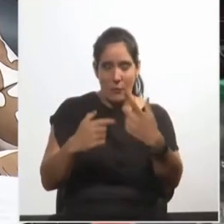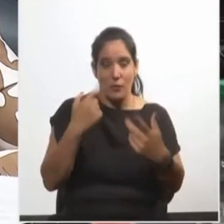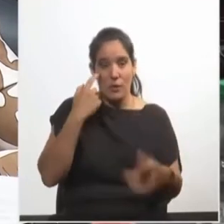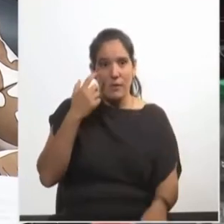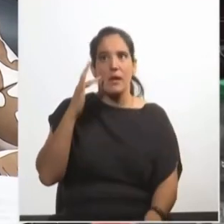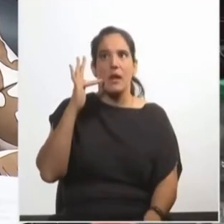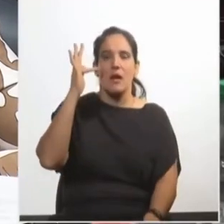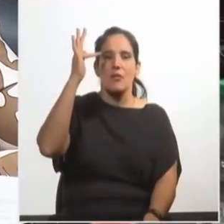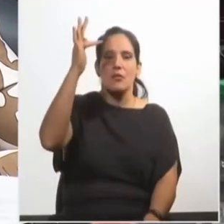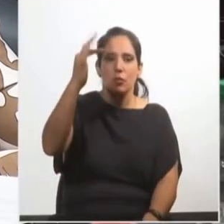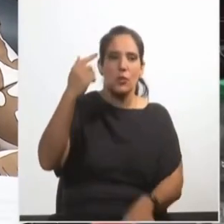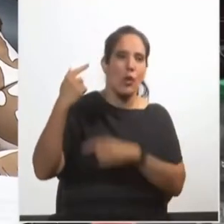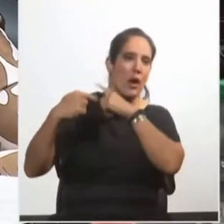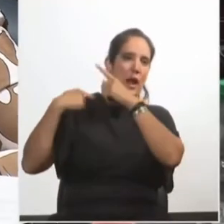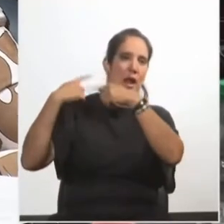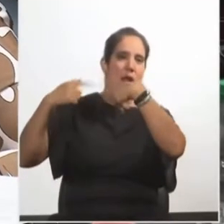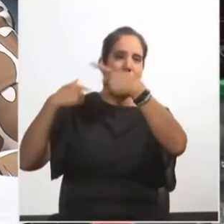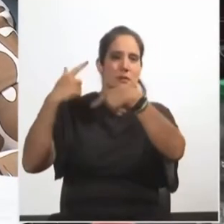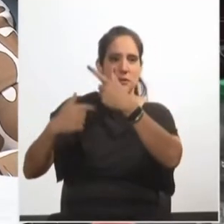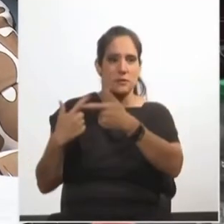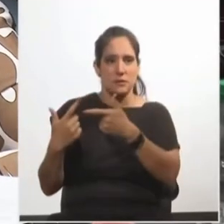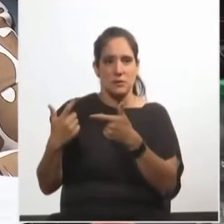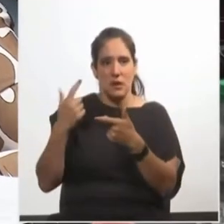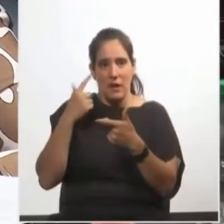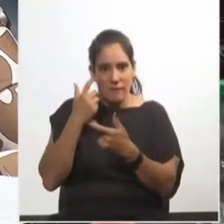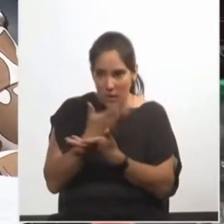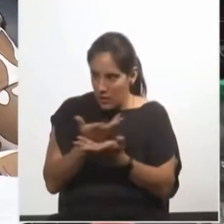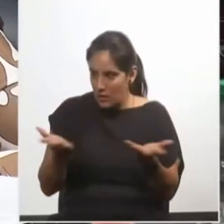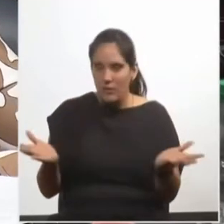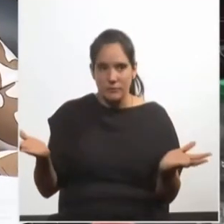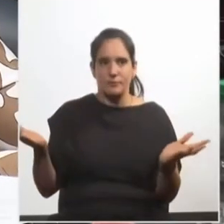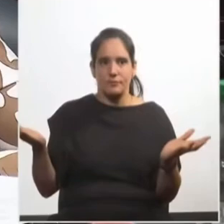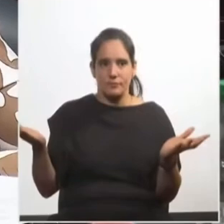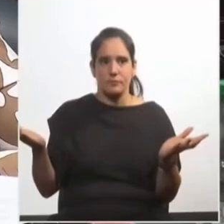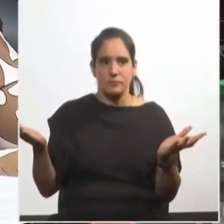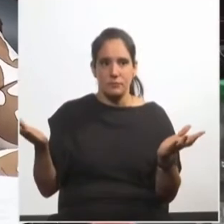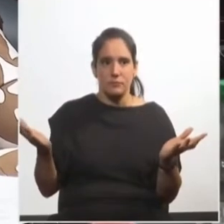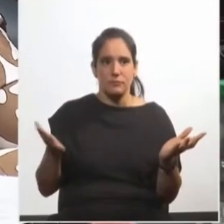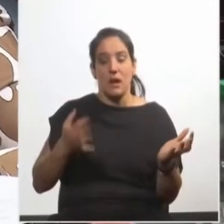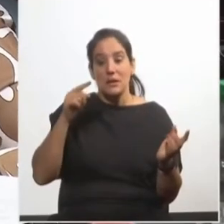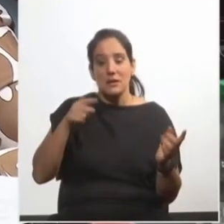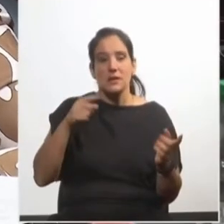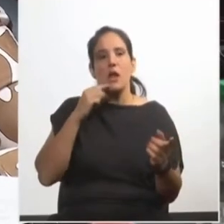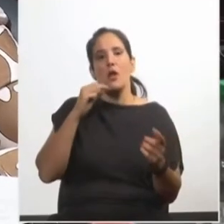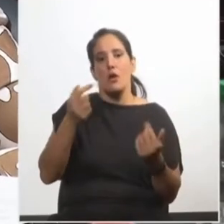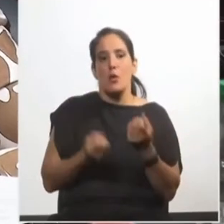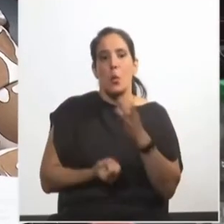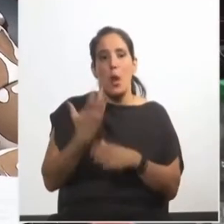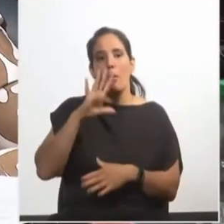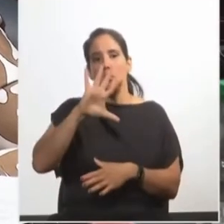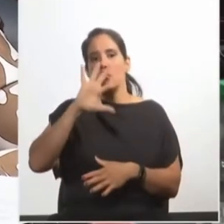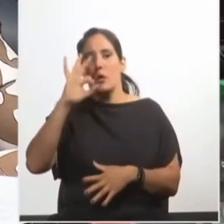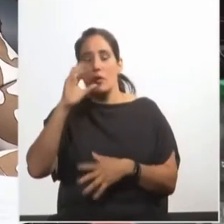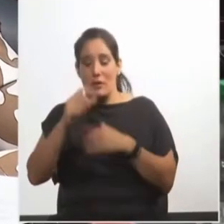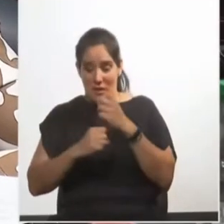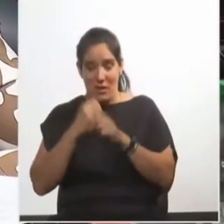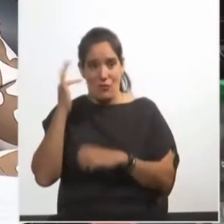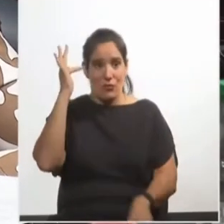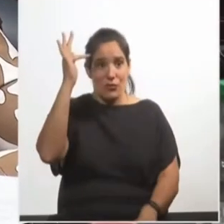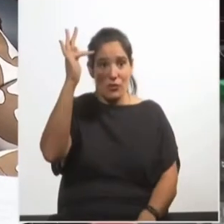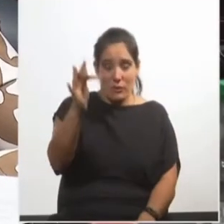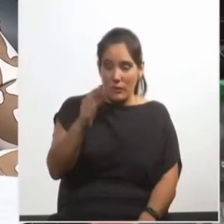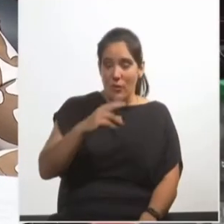visualicen generaciones de perjudicados evidentes. Serán los nuevos cincuentones del futuro.